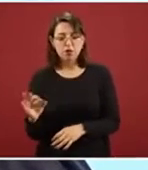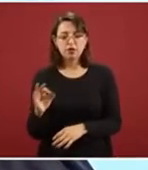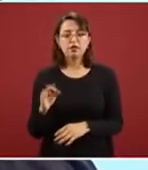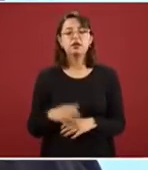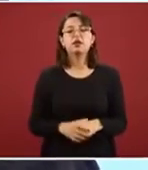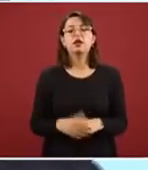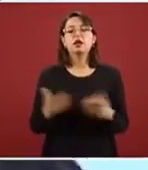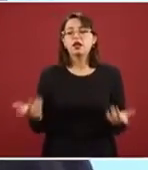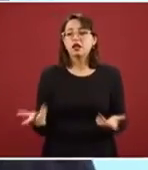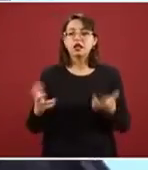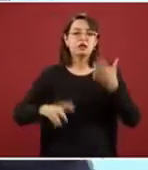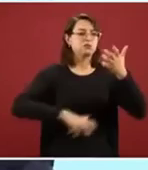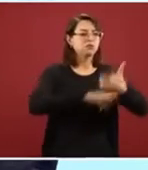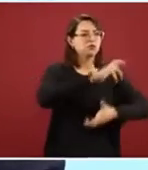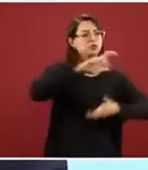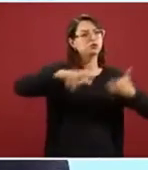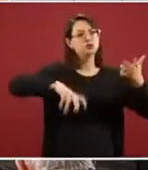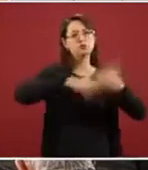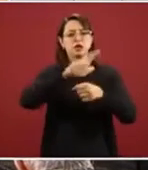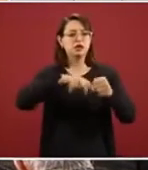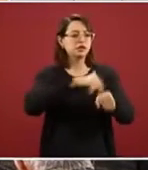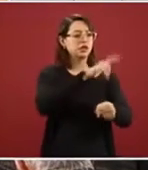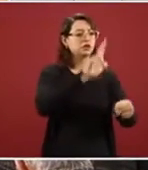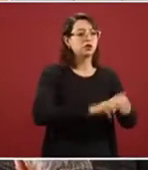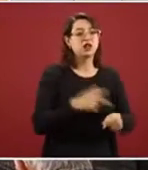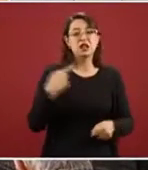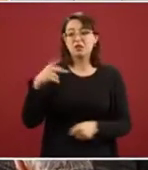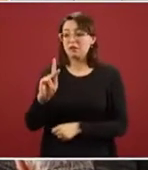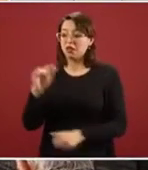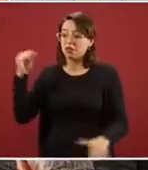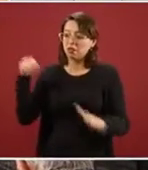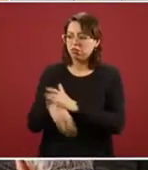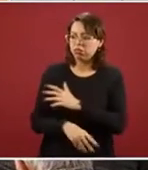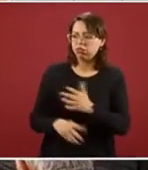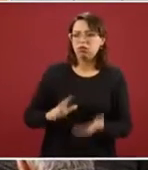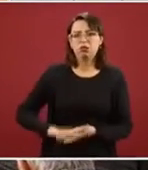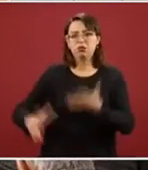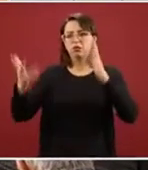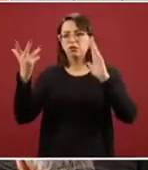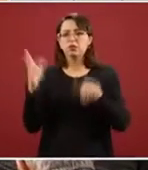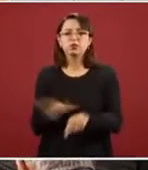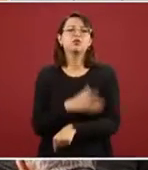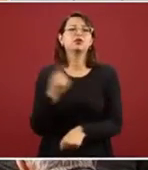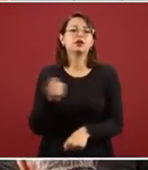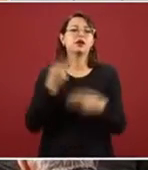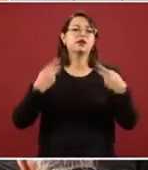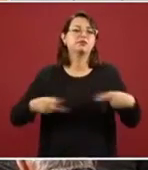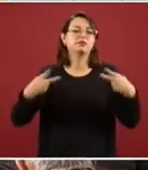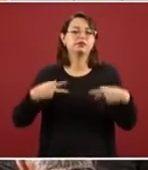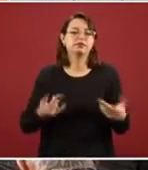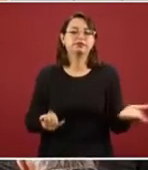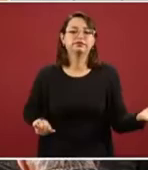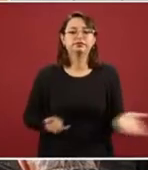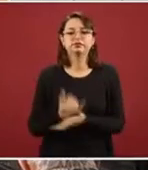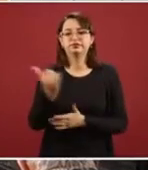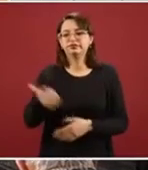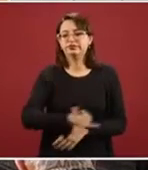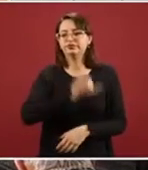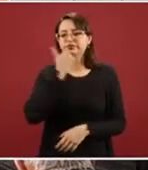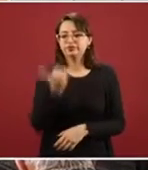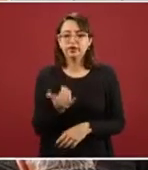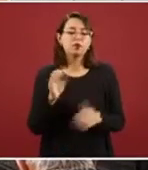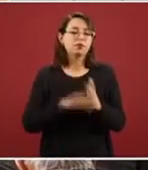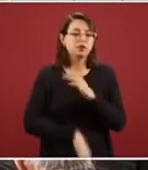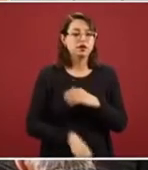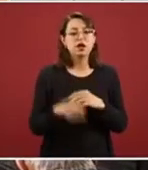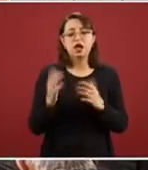naturales, pero los desastres son socialmente construidos, los vamos construyendo con las decisiones que tenemos. Si construimos viviendas en una